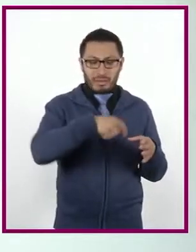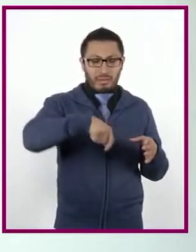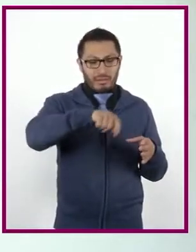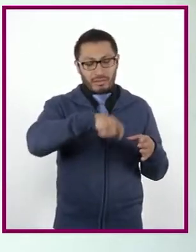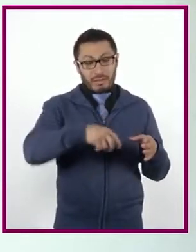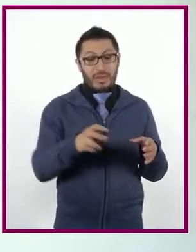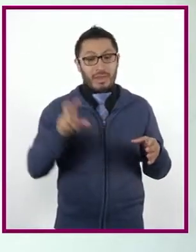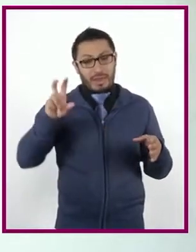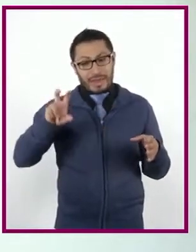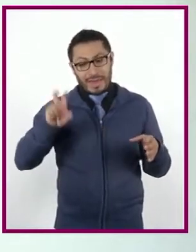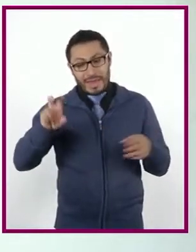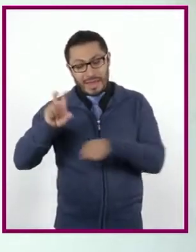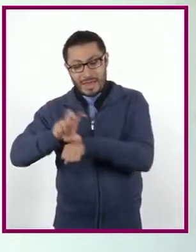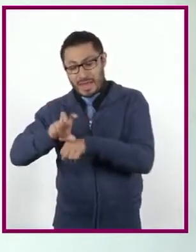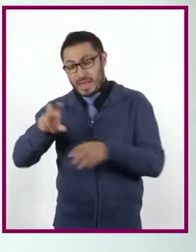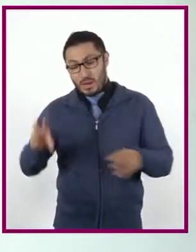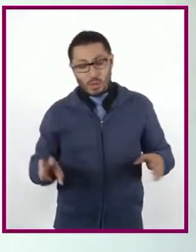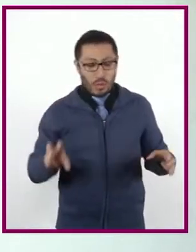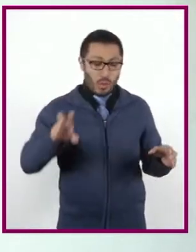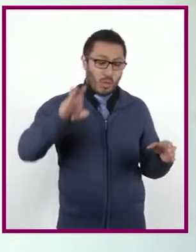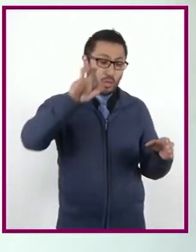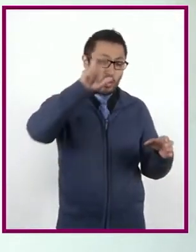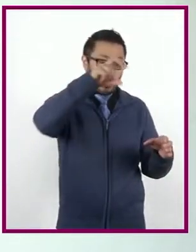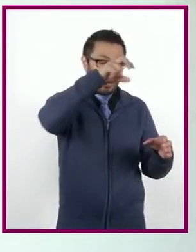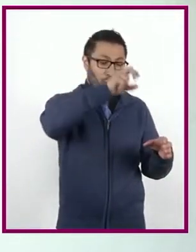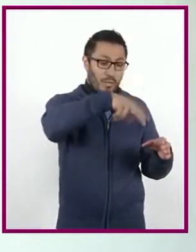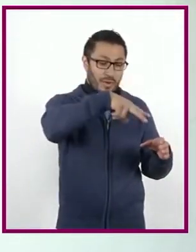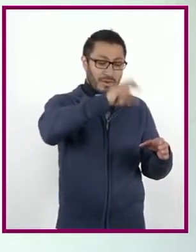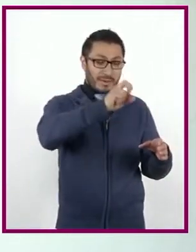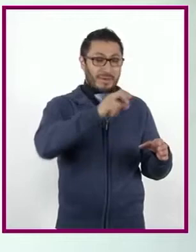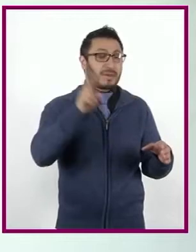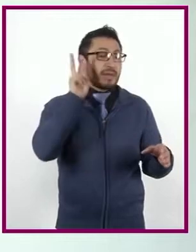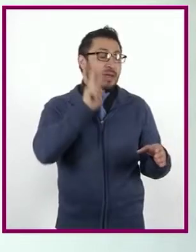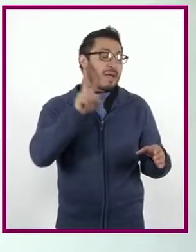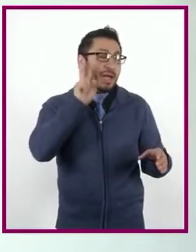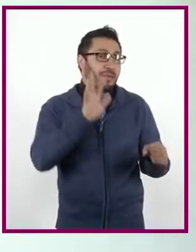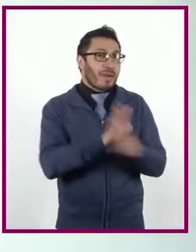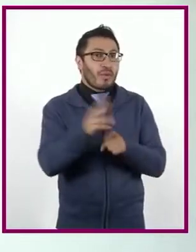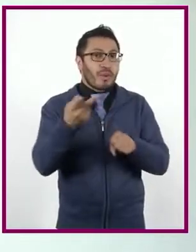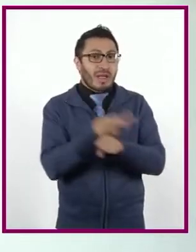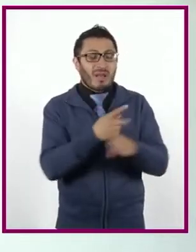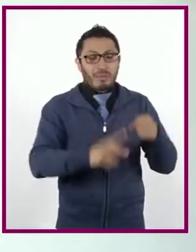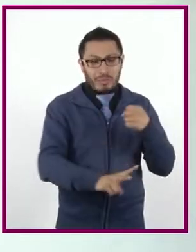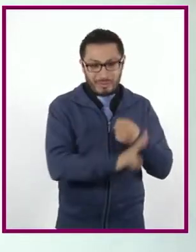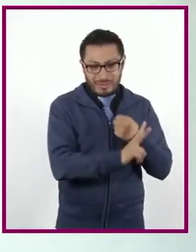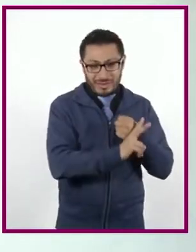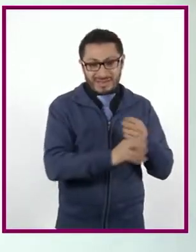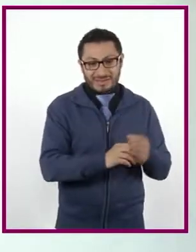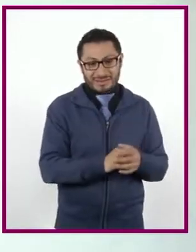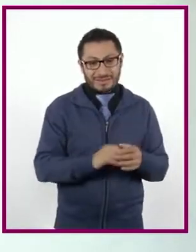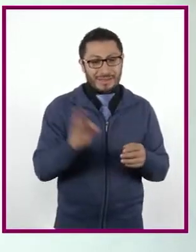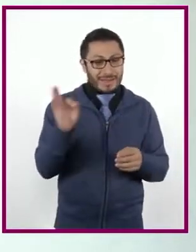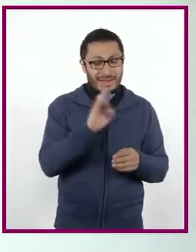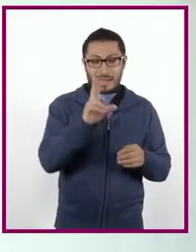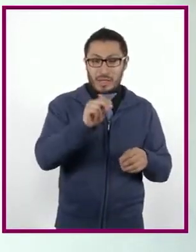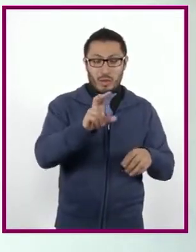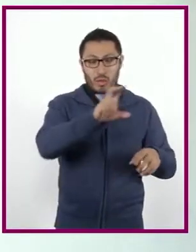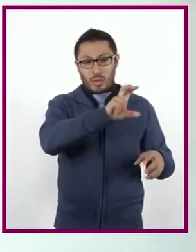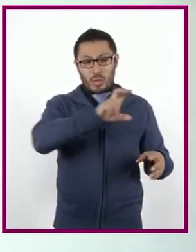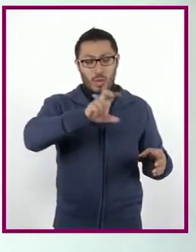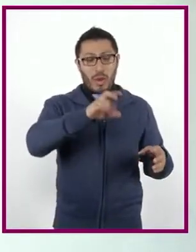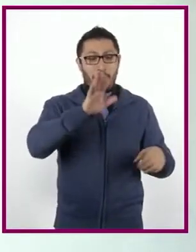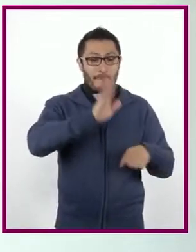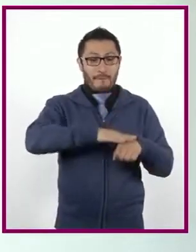el huevo y comprobaremos si flota. Si no, tendremos que adicionar mayor cantidad de sal